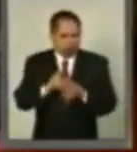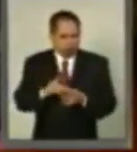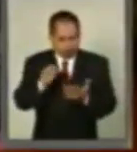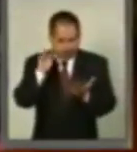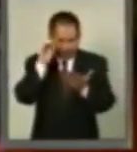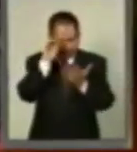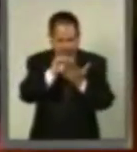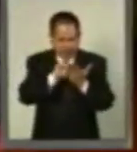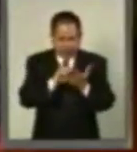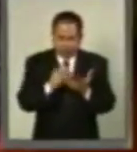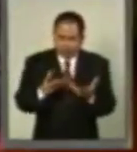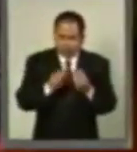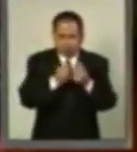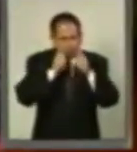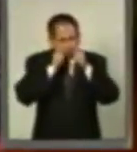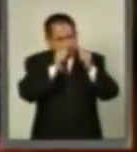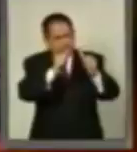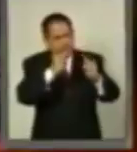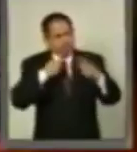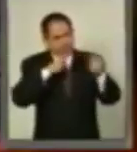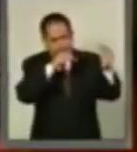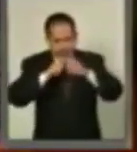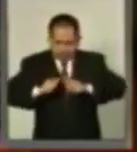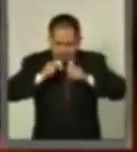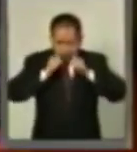permita ir juntos para la atención de ellos.